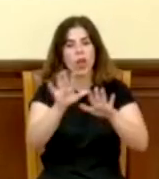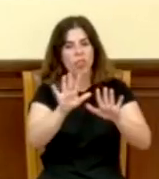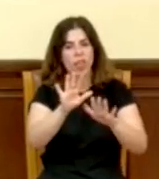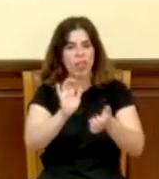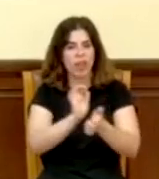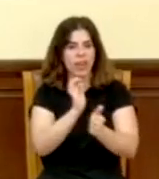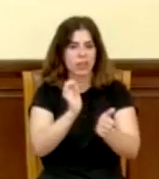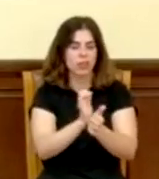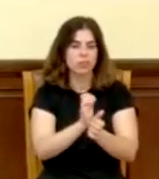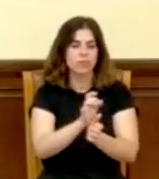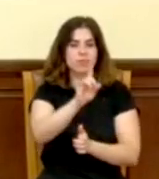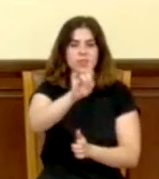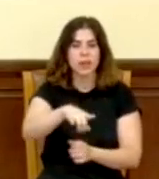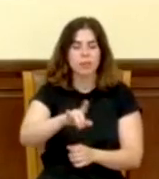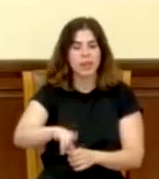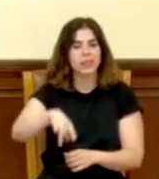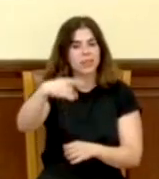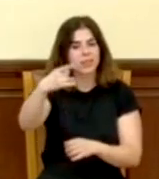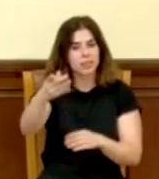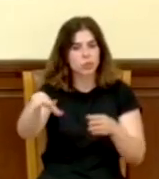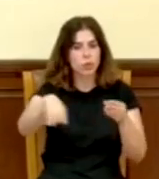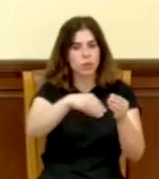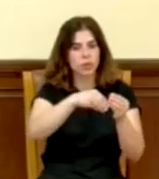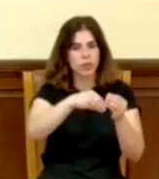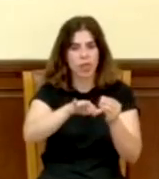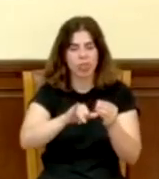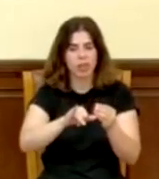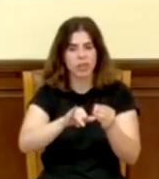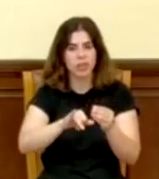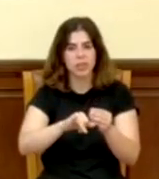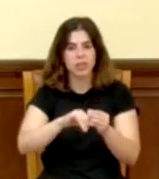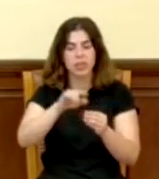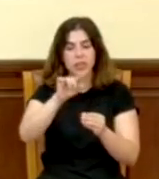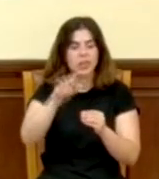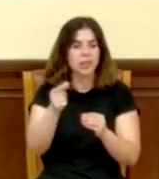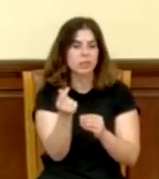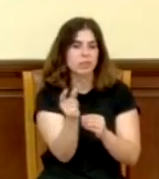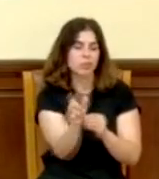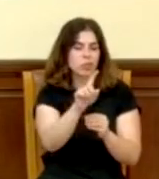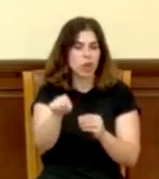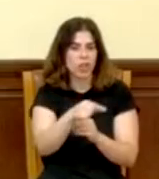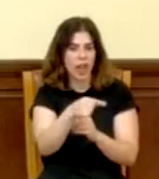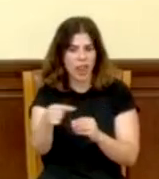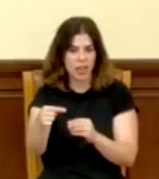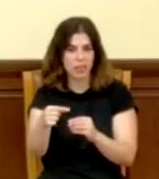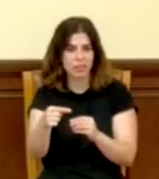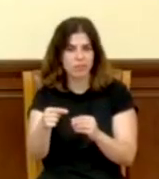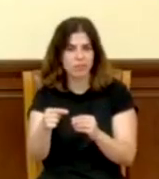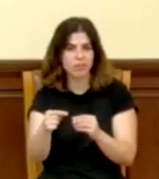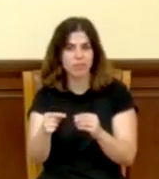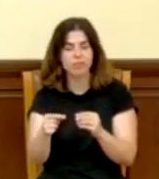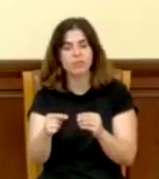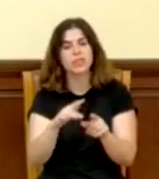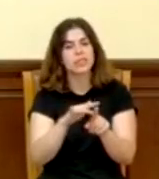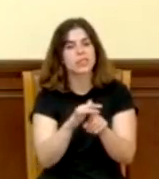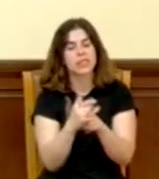también crédito extraordinario y suplemento de crédito. El importe total, en este caso, son